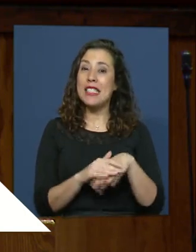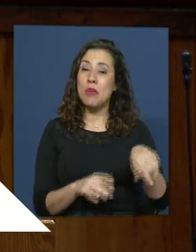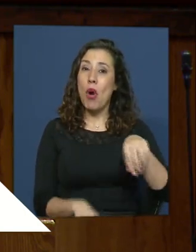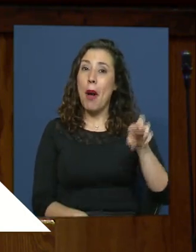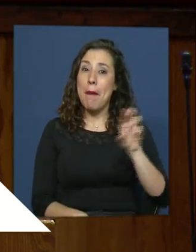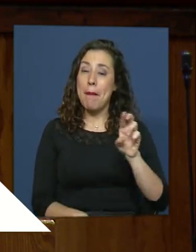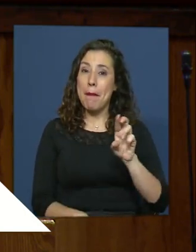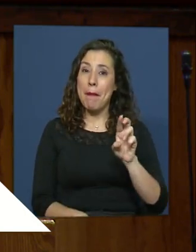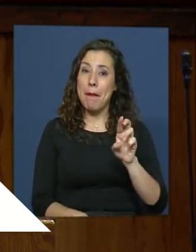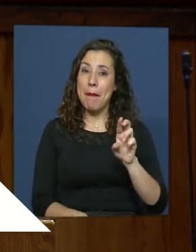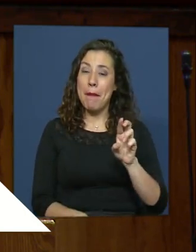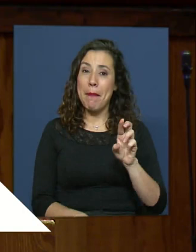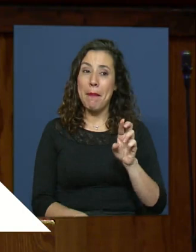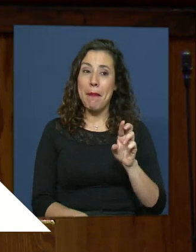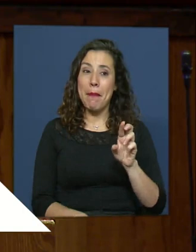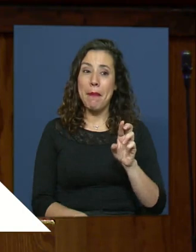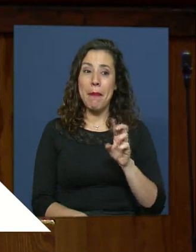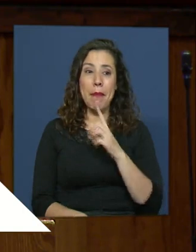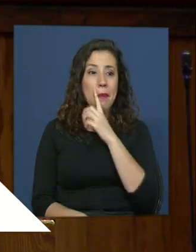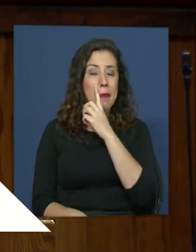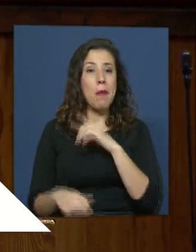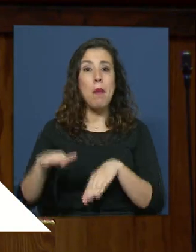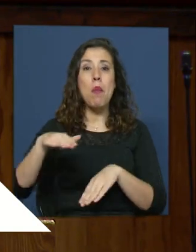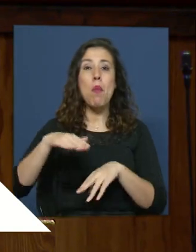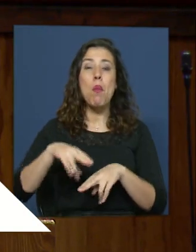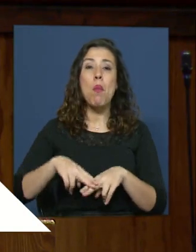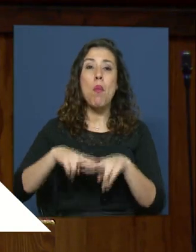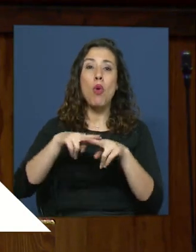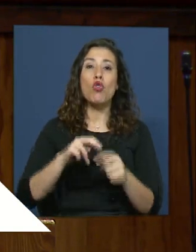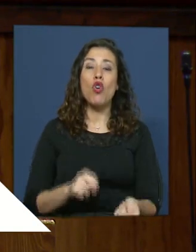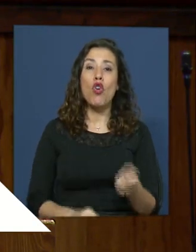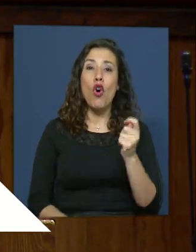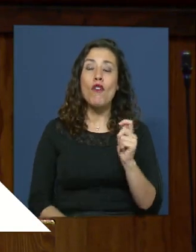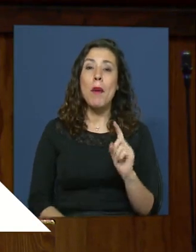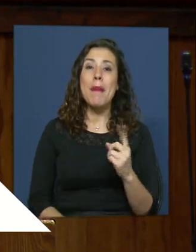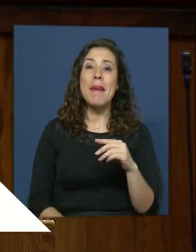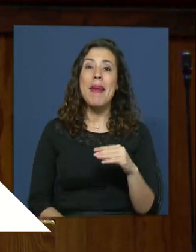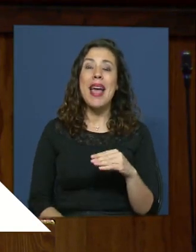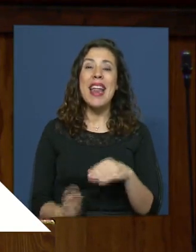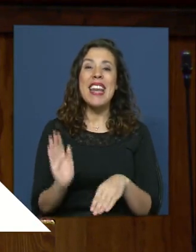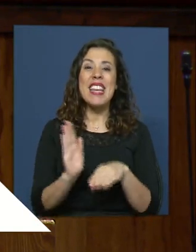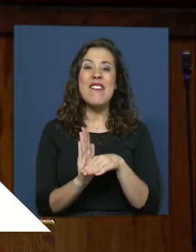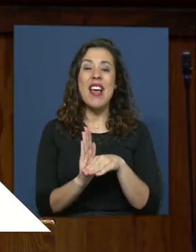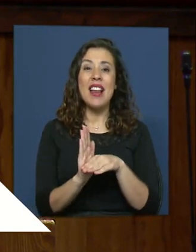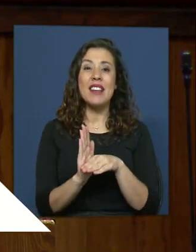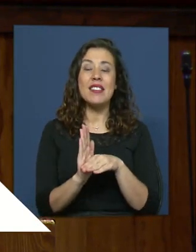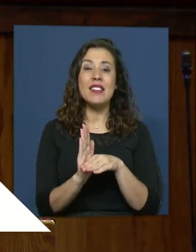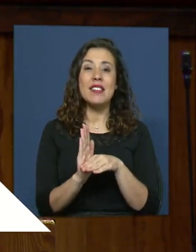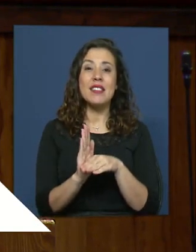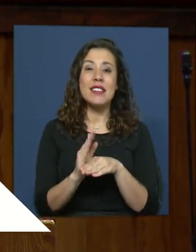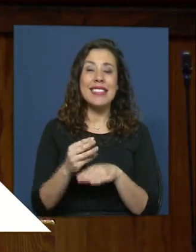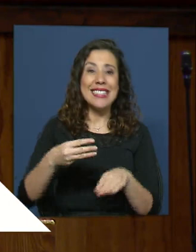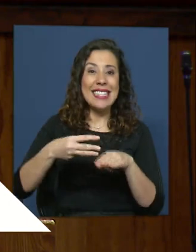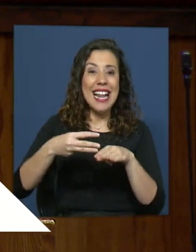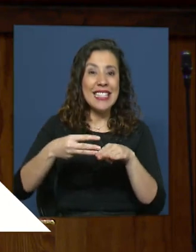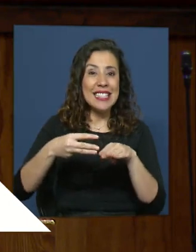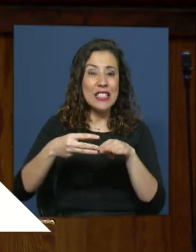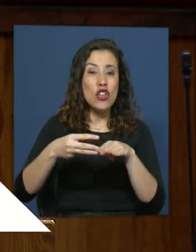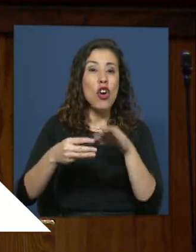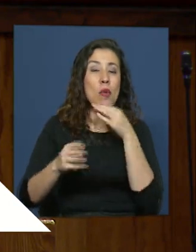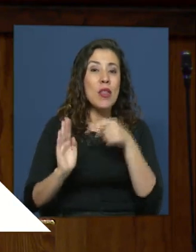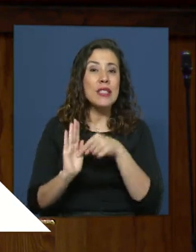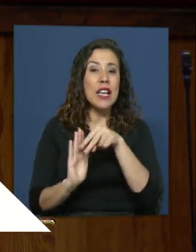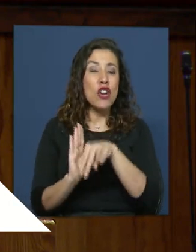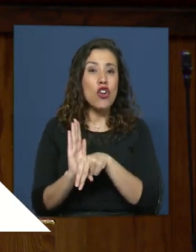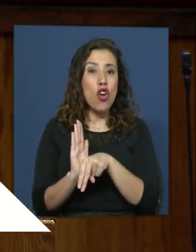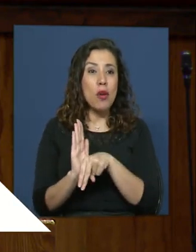padres y apoderados de dichos niveles el monto que cobren en el primer nivel de transición según la normativa